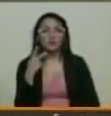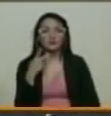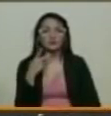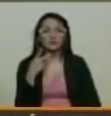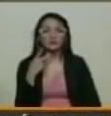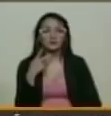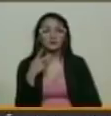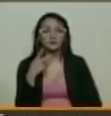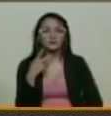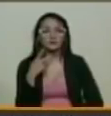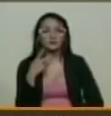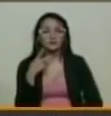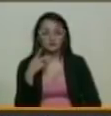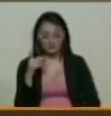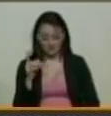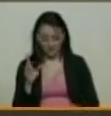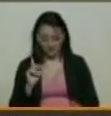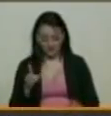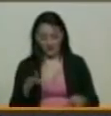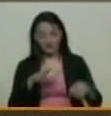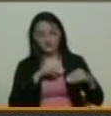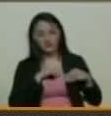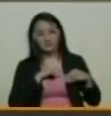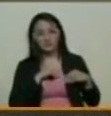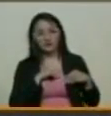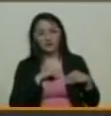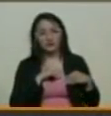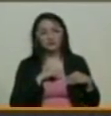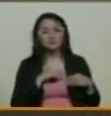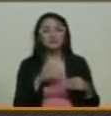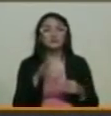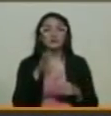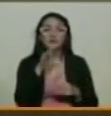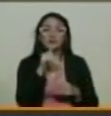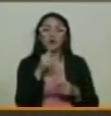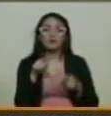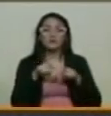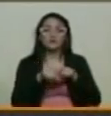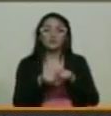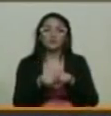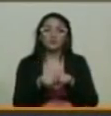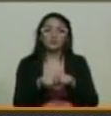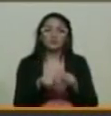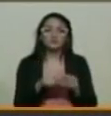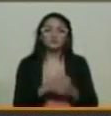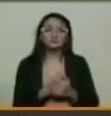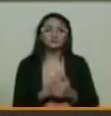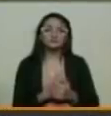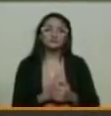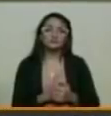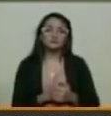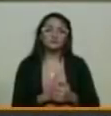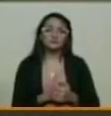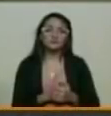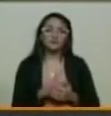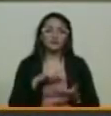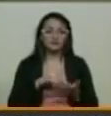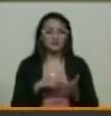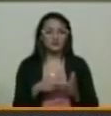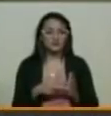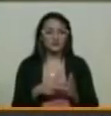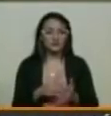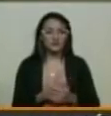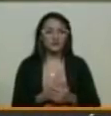ser admitida si no tienen la paridad de género con alternabilidad. Eso significa